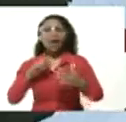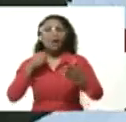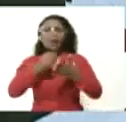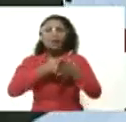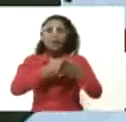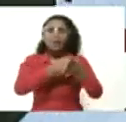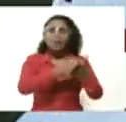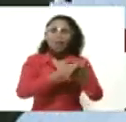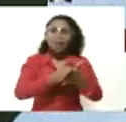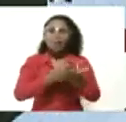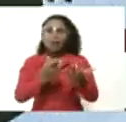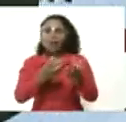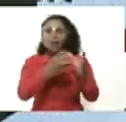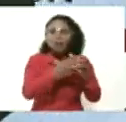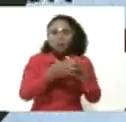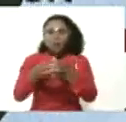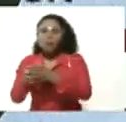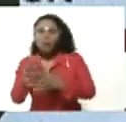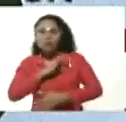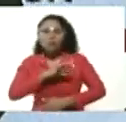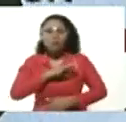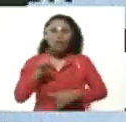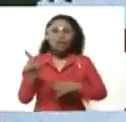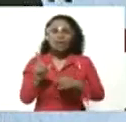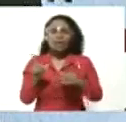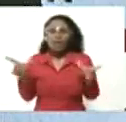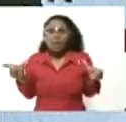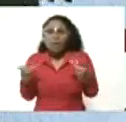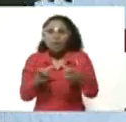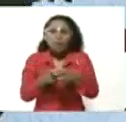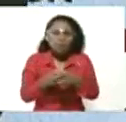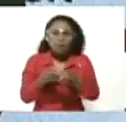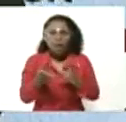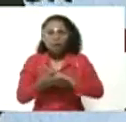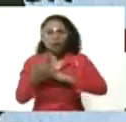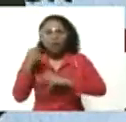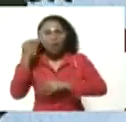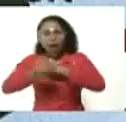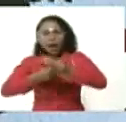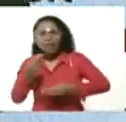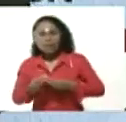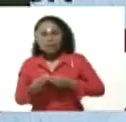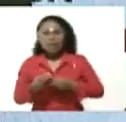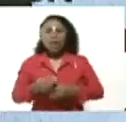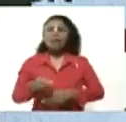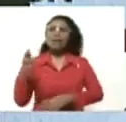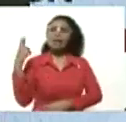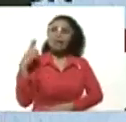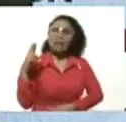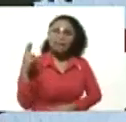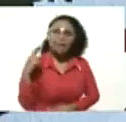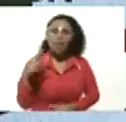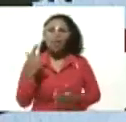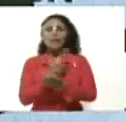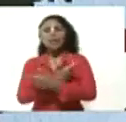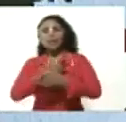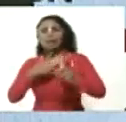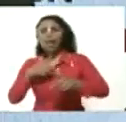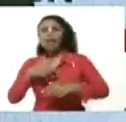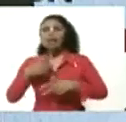simplificación brillante, pero una simplificación. Porque también hay peleas de raza, de género, religiosas, de libertades